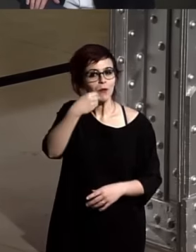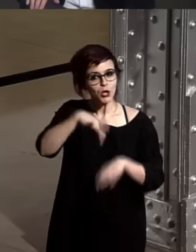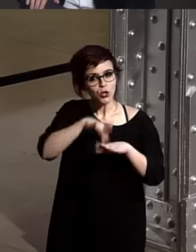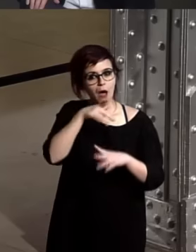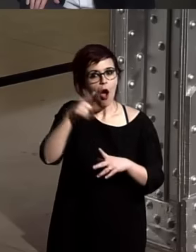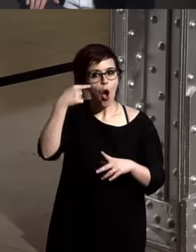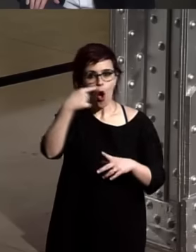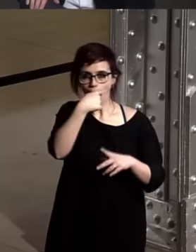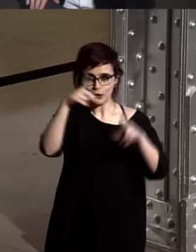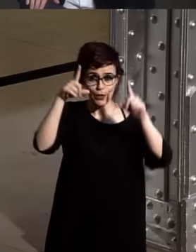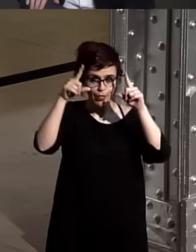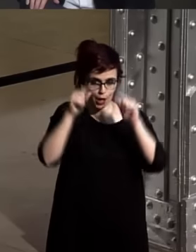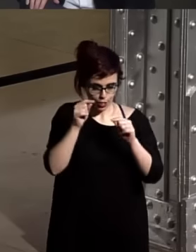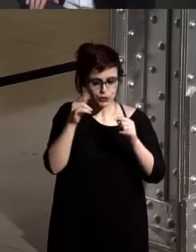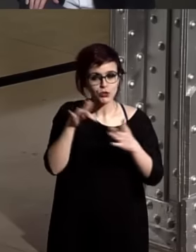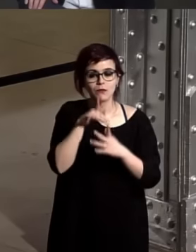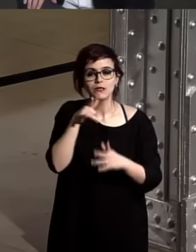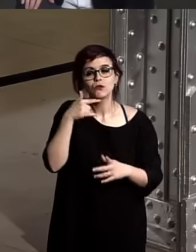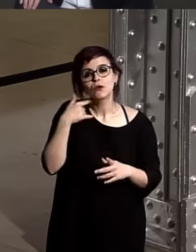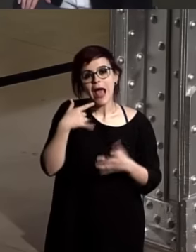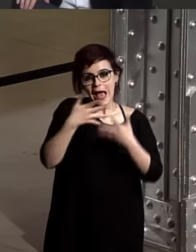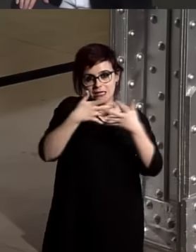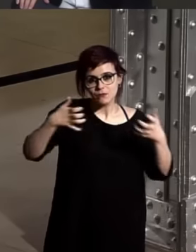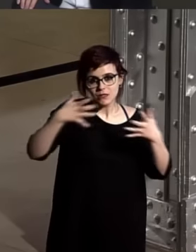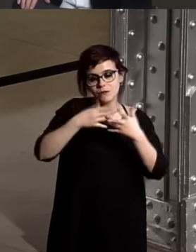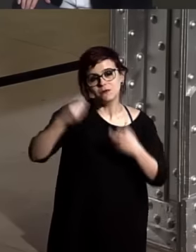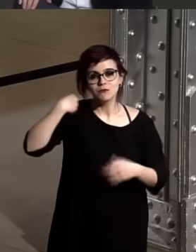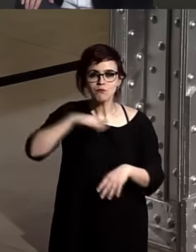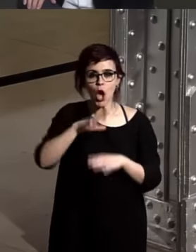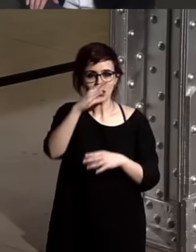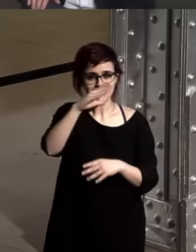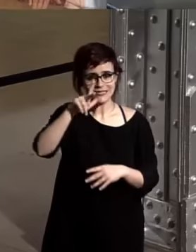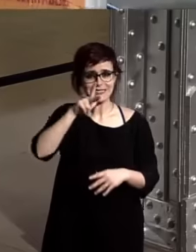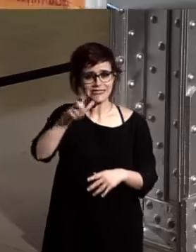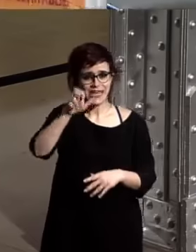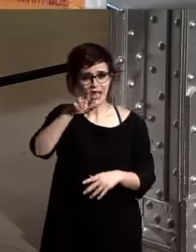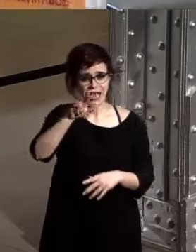una expresión eh ciencia que se llama sherry picking